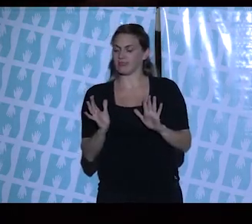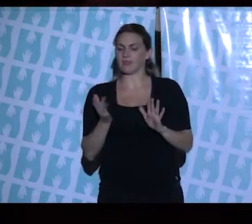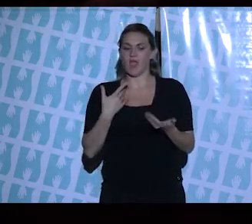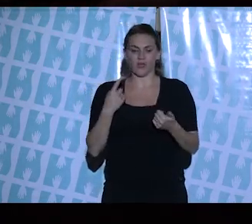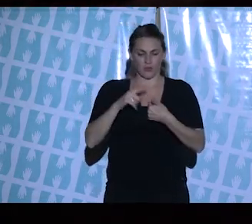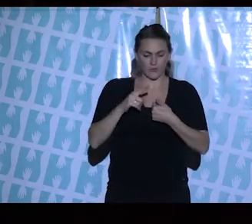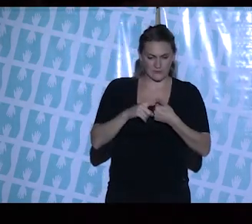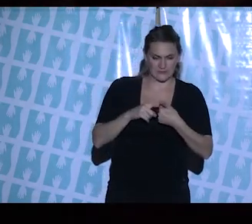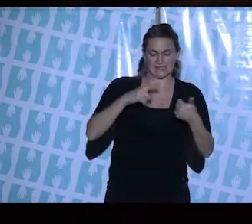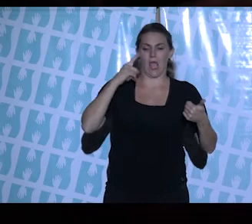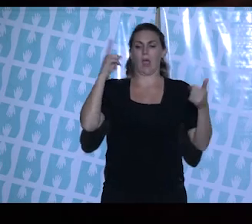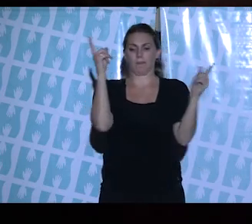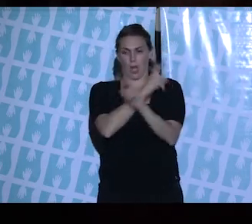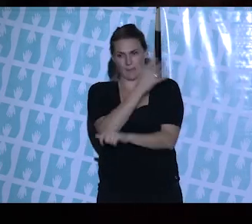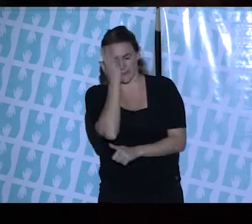trastornos del sueño,